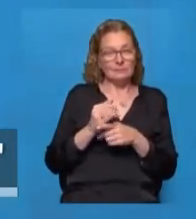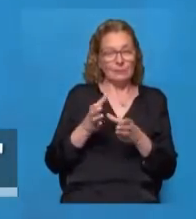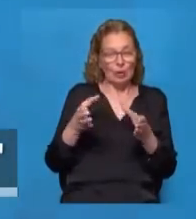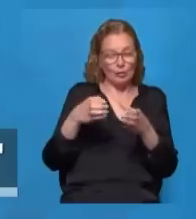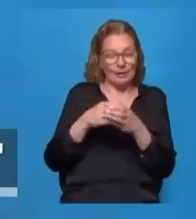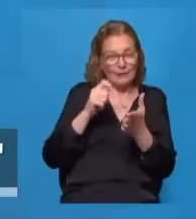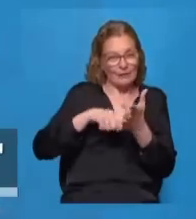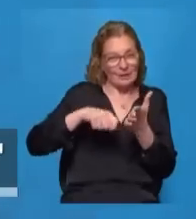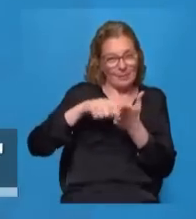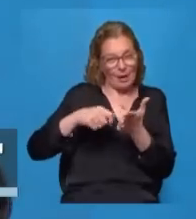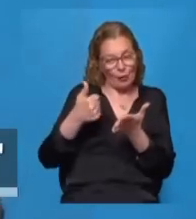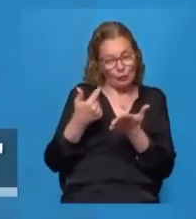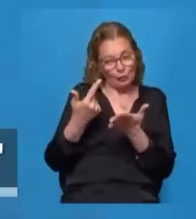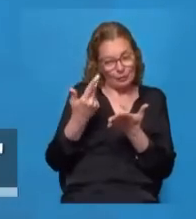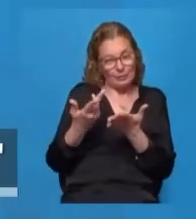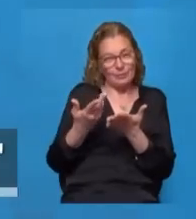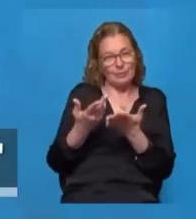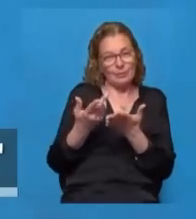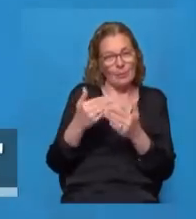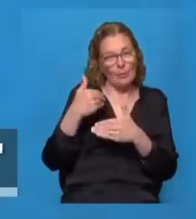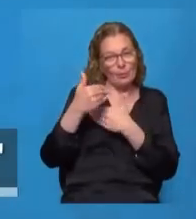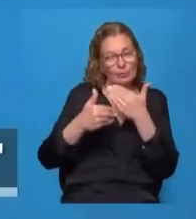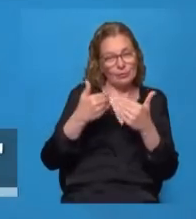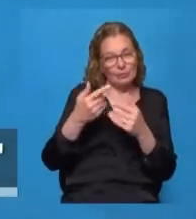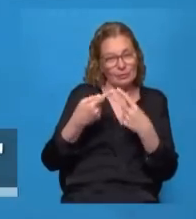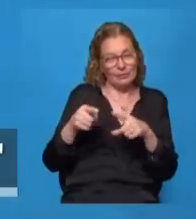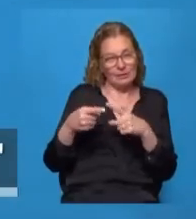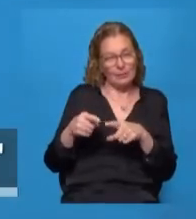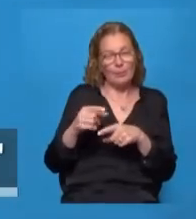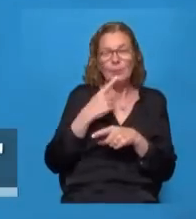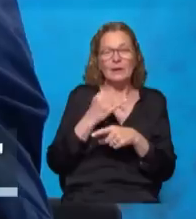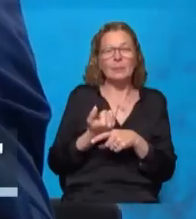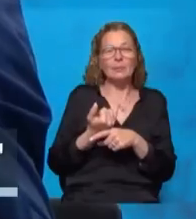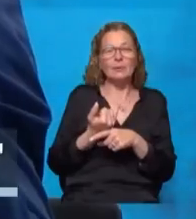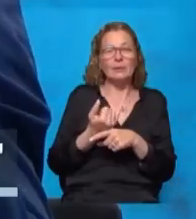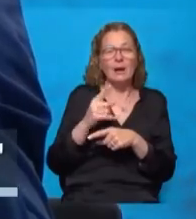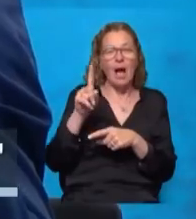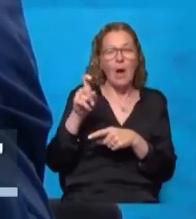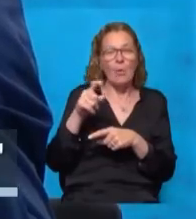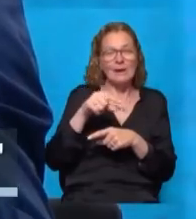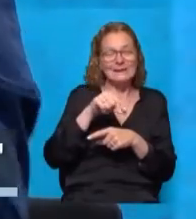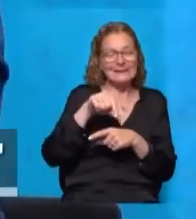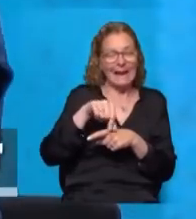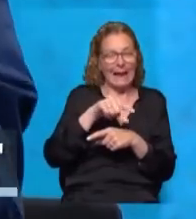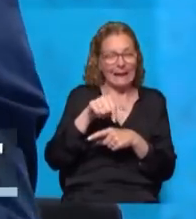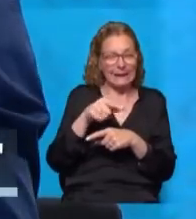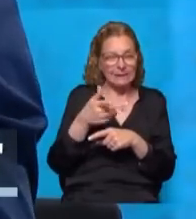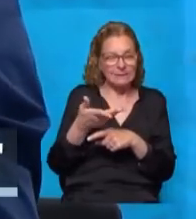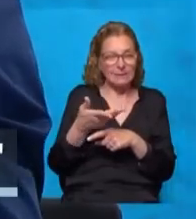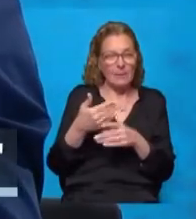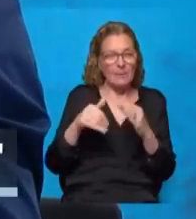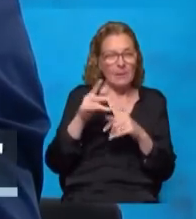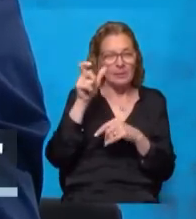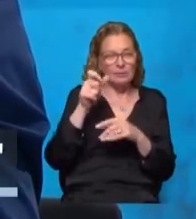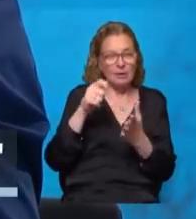las firmas para contarlas es un proceso que tiene su sus cosas por ejemplo el episodio del agua salada este generó que más gente se